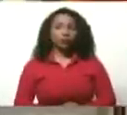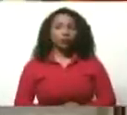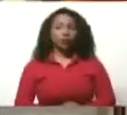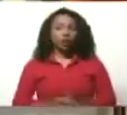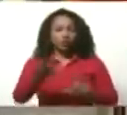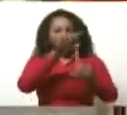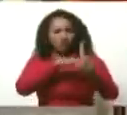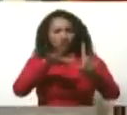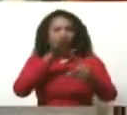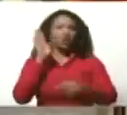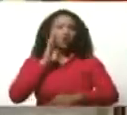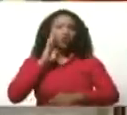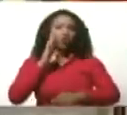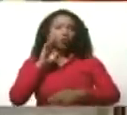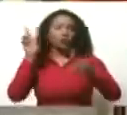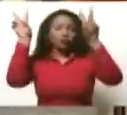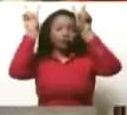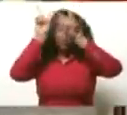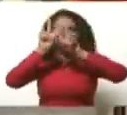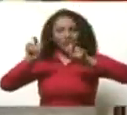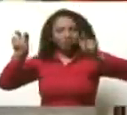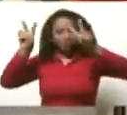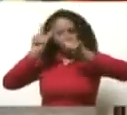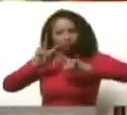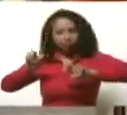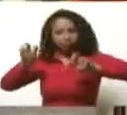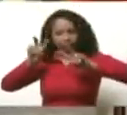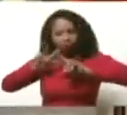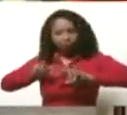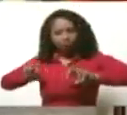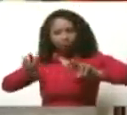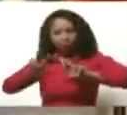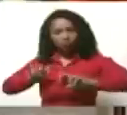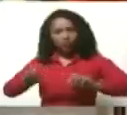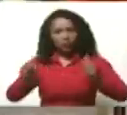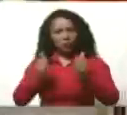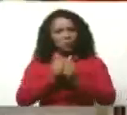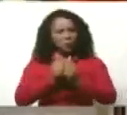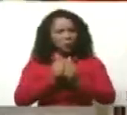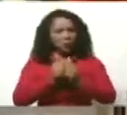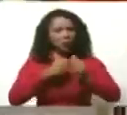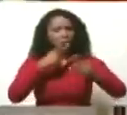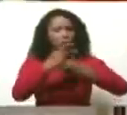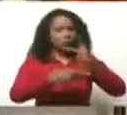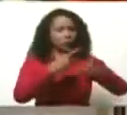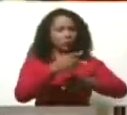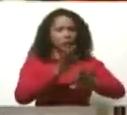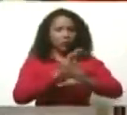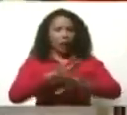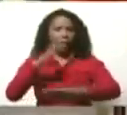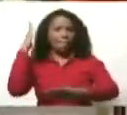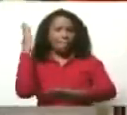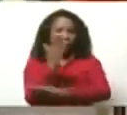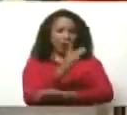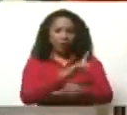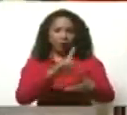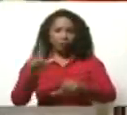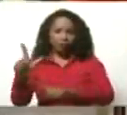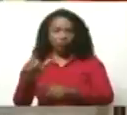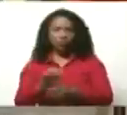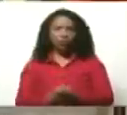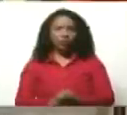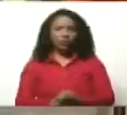tramas de corrupción investigadas en marcha con procesos ya de condenados,